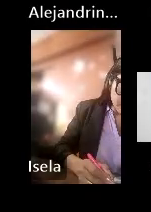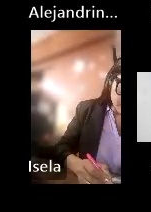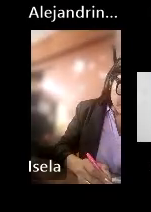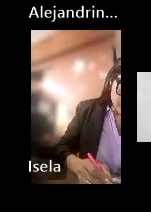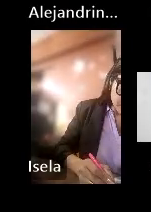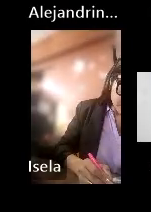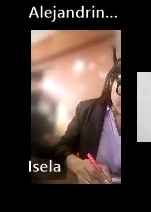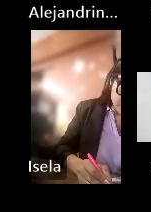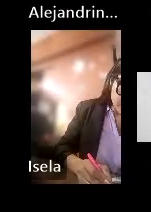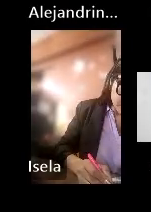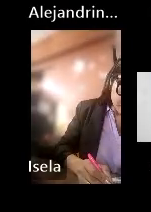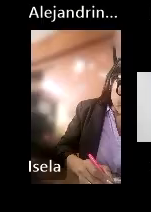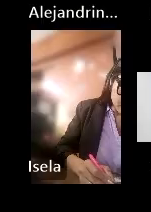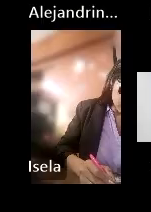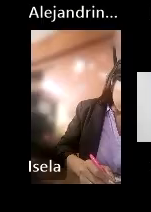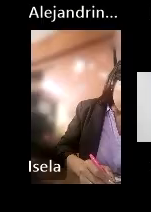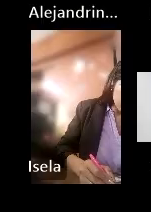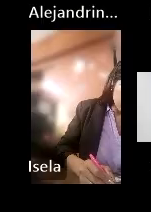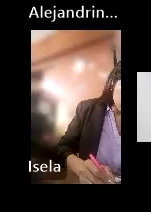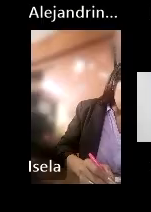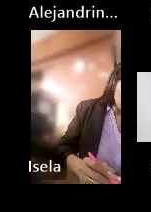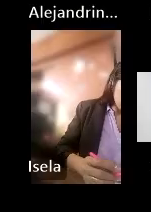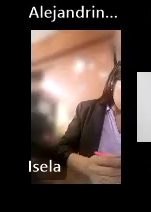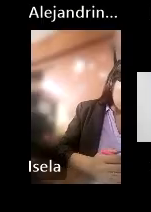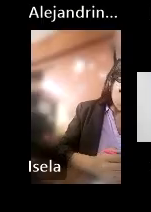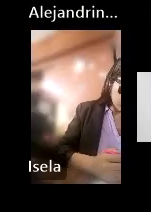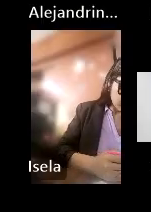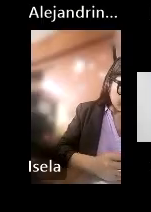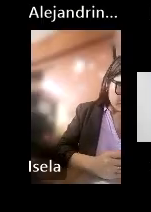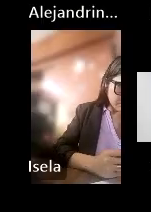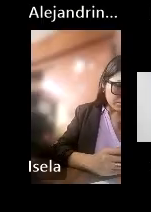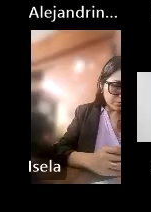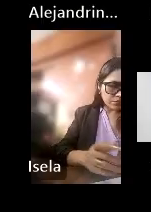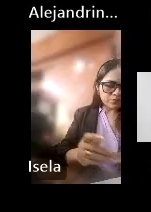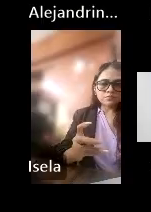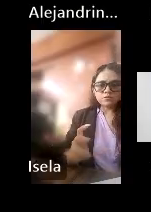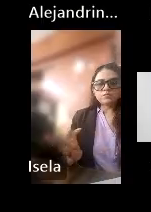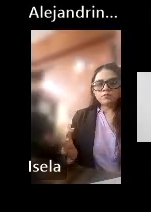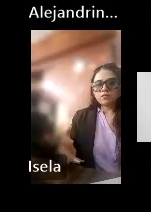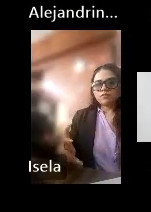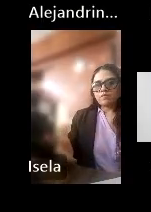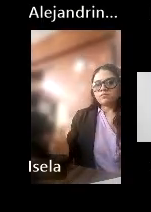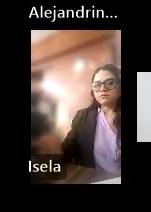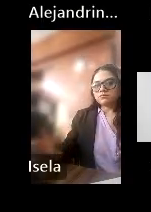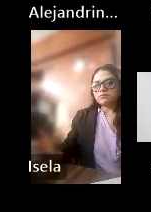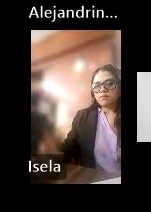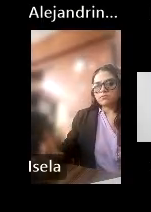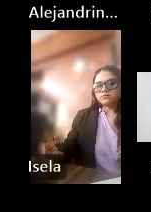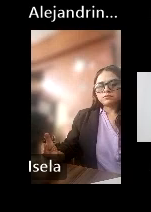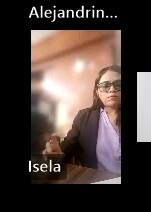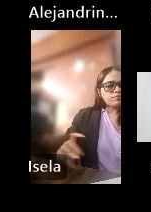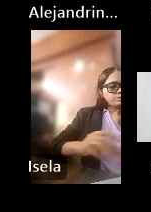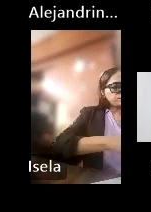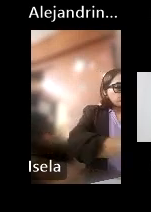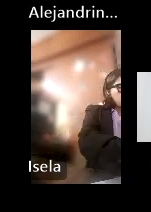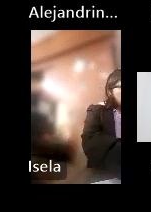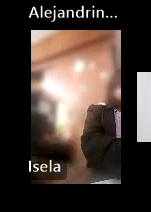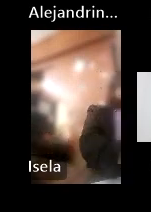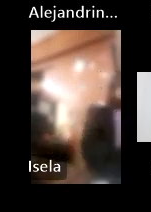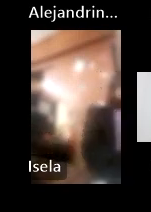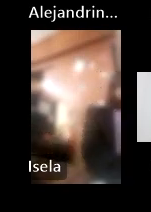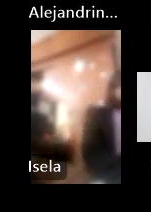preguntó. Hay que preguntarles, hay que pedirles que hagan calendarios de fechas especializadas o de fechas